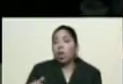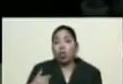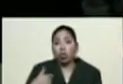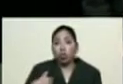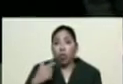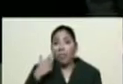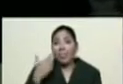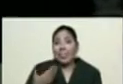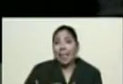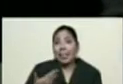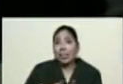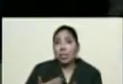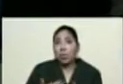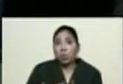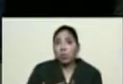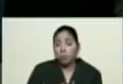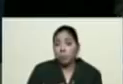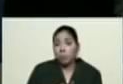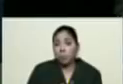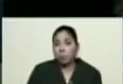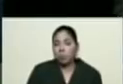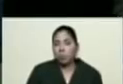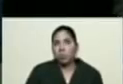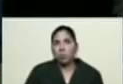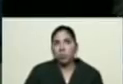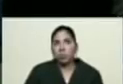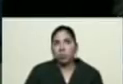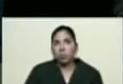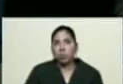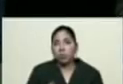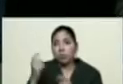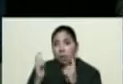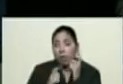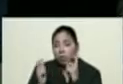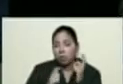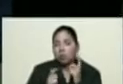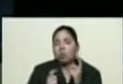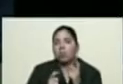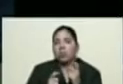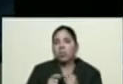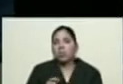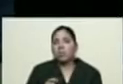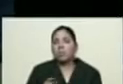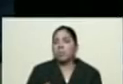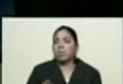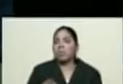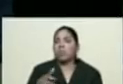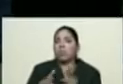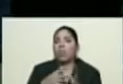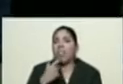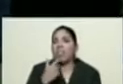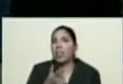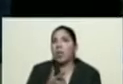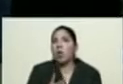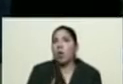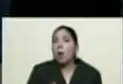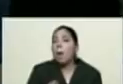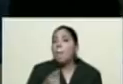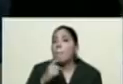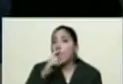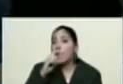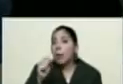excepción, me correspondió, cuando el comandante Chávez le dijo a Nicolás Maduro,